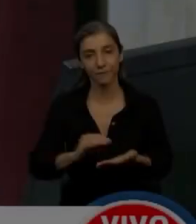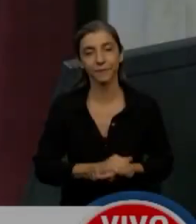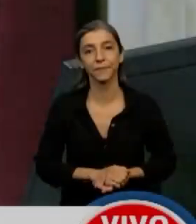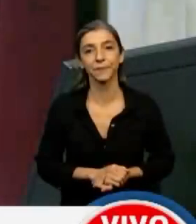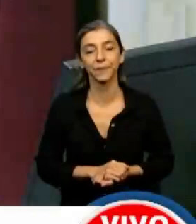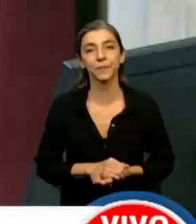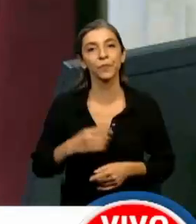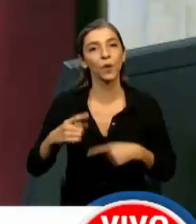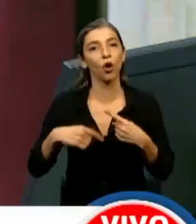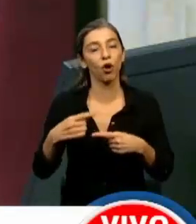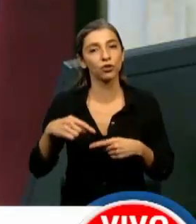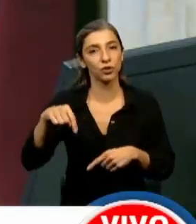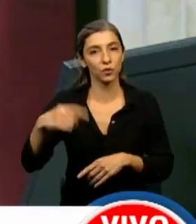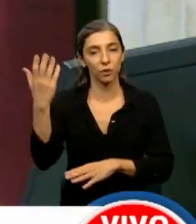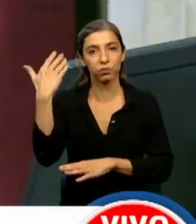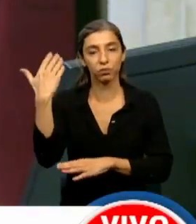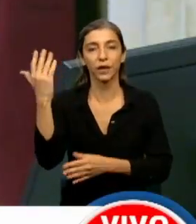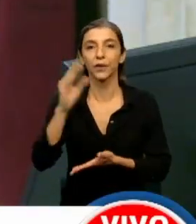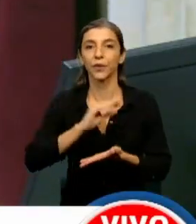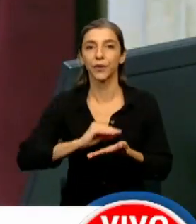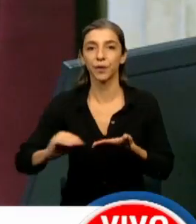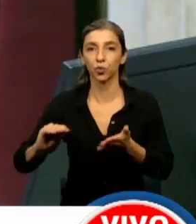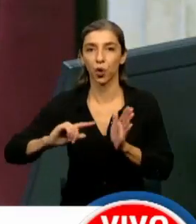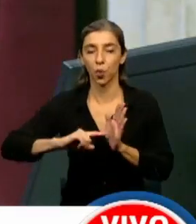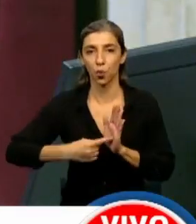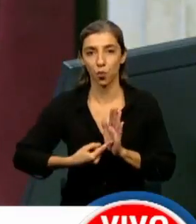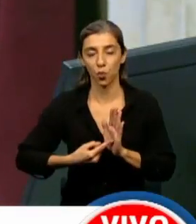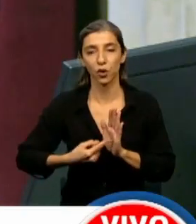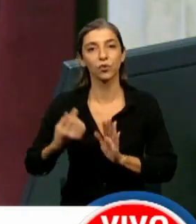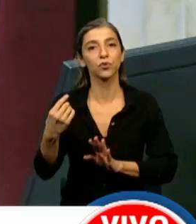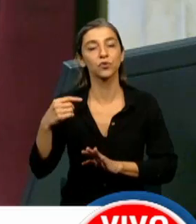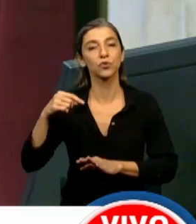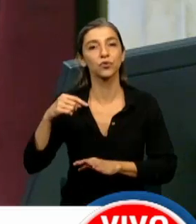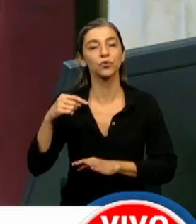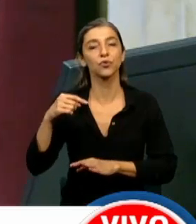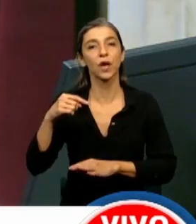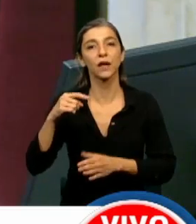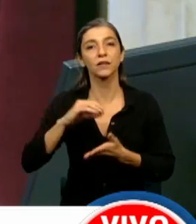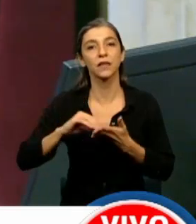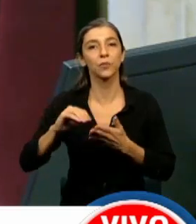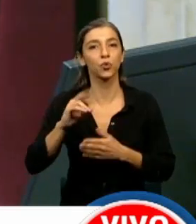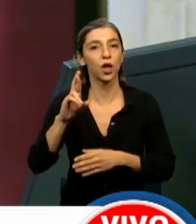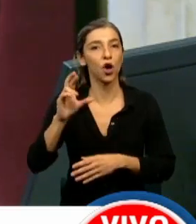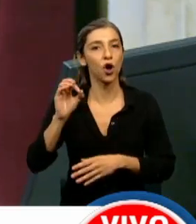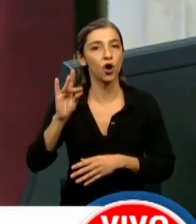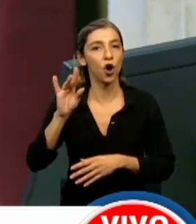continúa en el uso de la palabra el diputado por buenos aires alejandro topo rodríguez